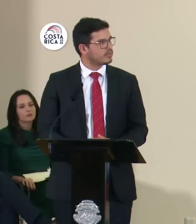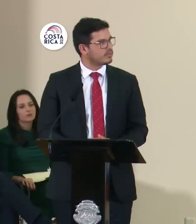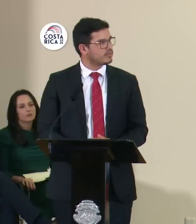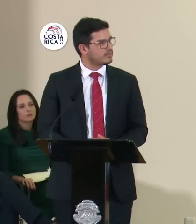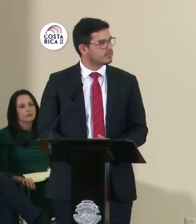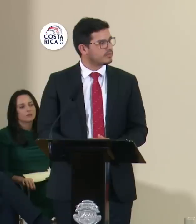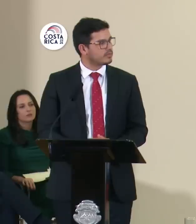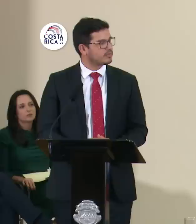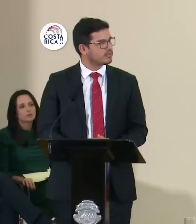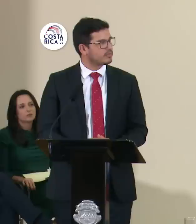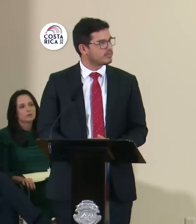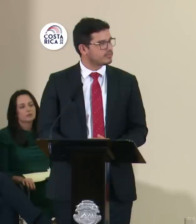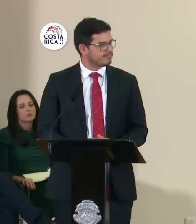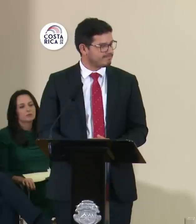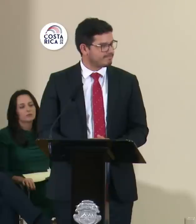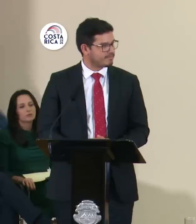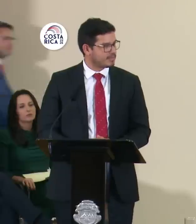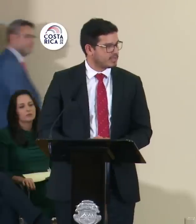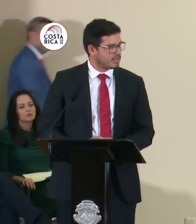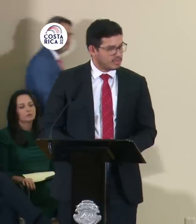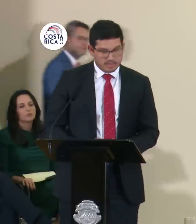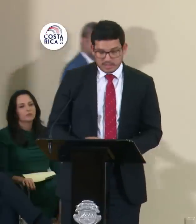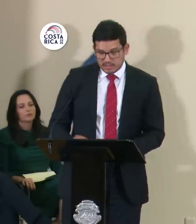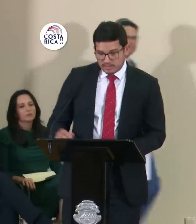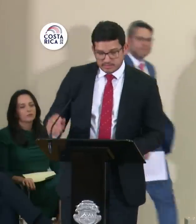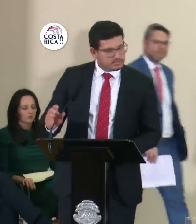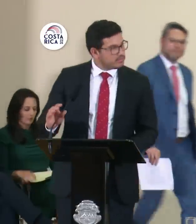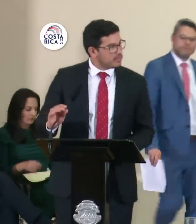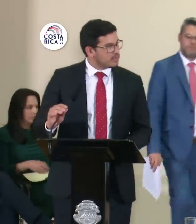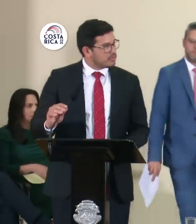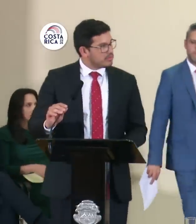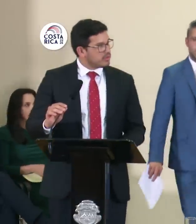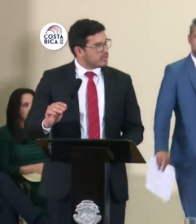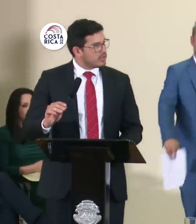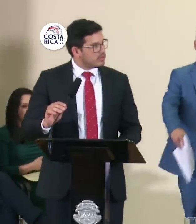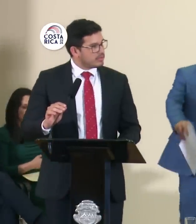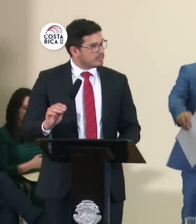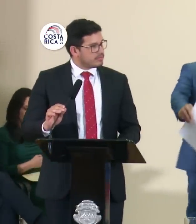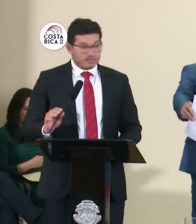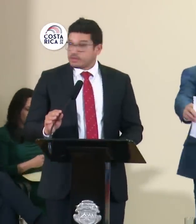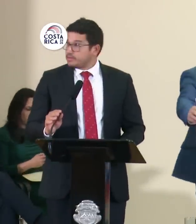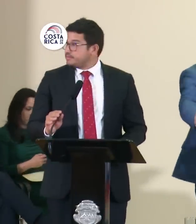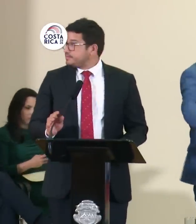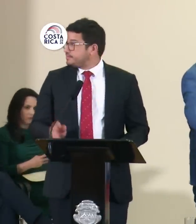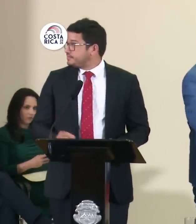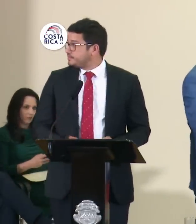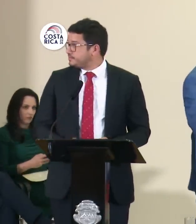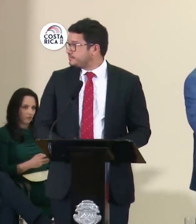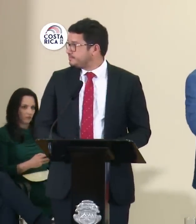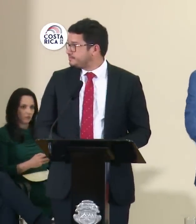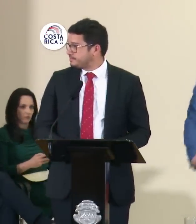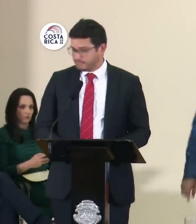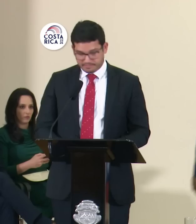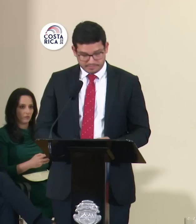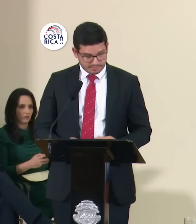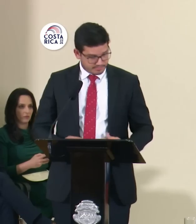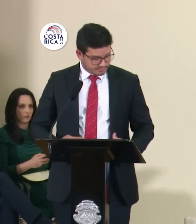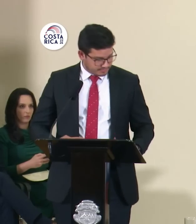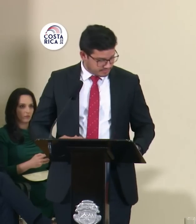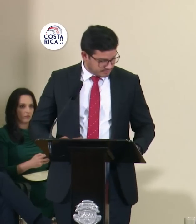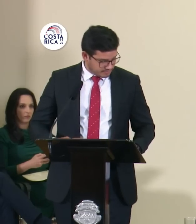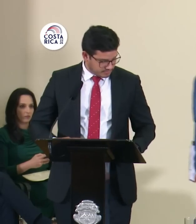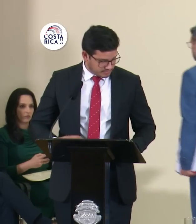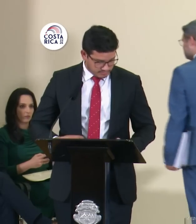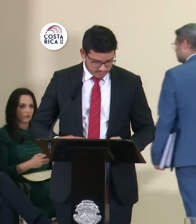nosotros estamos mandando los insumos. Muchísimas gracias. espere que le den la palabra, dale. Okay. Procedemos con